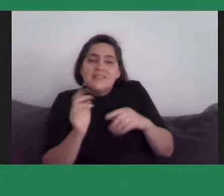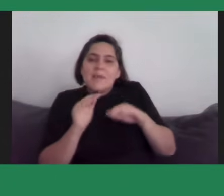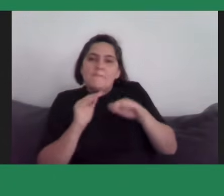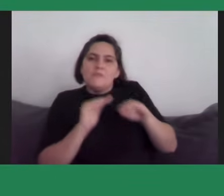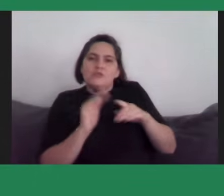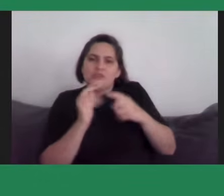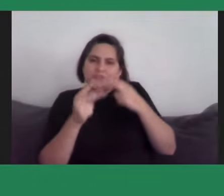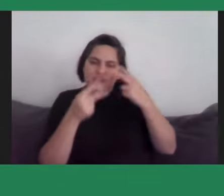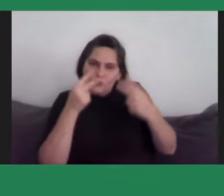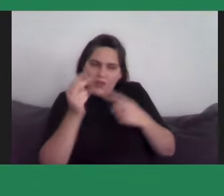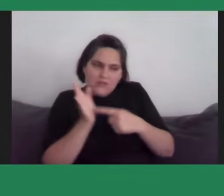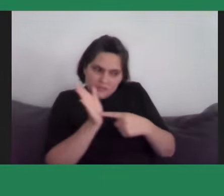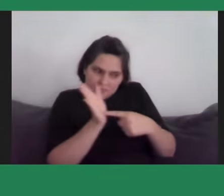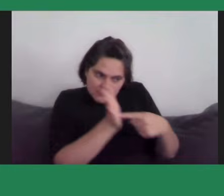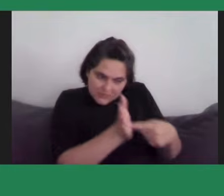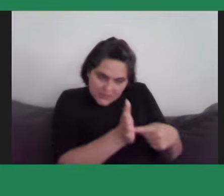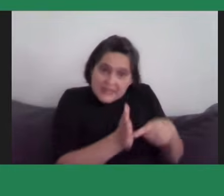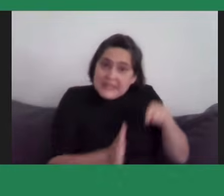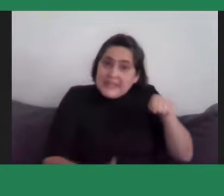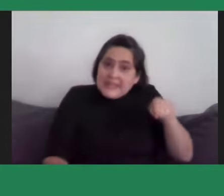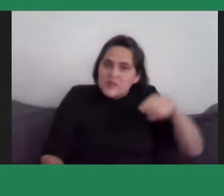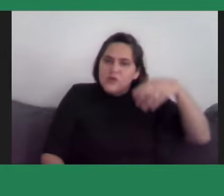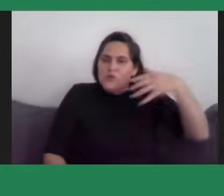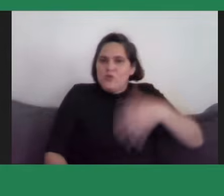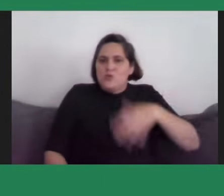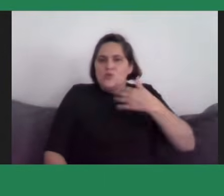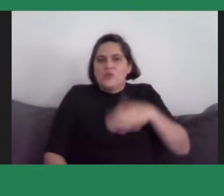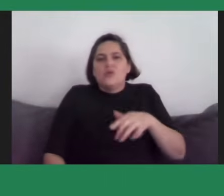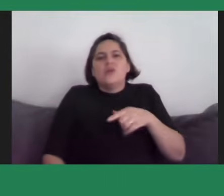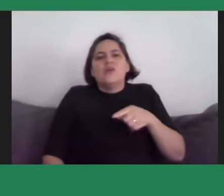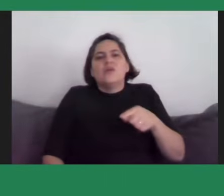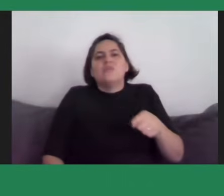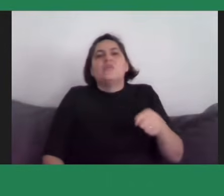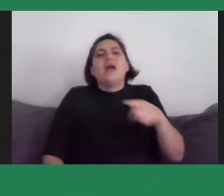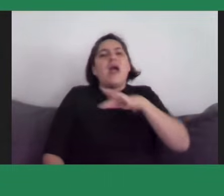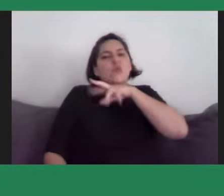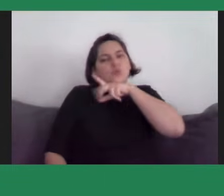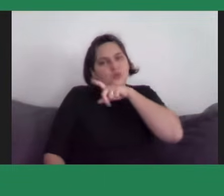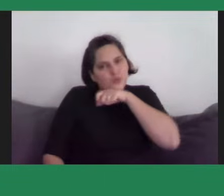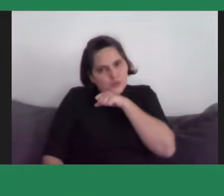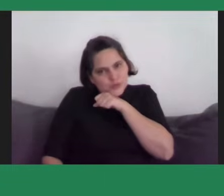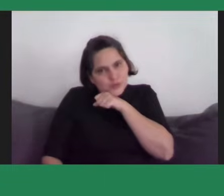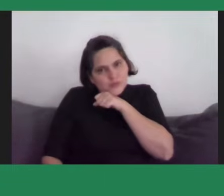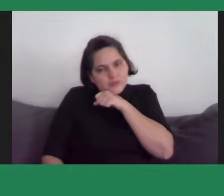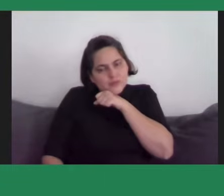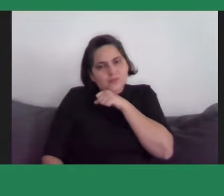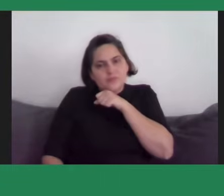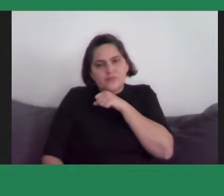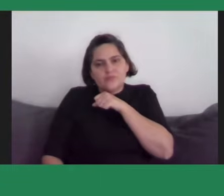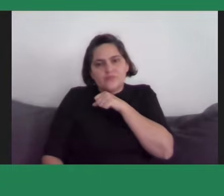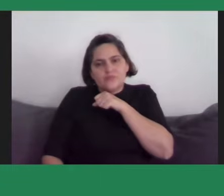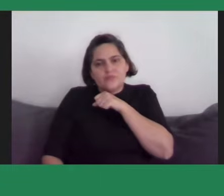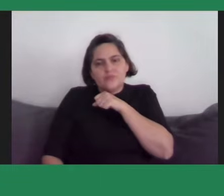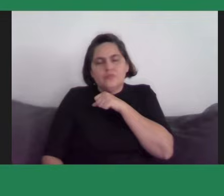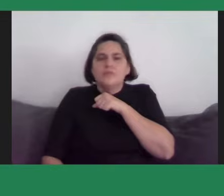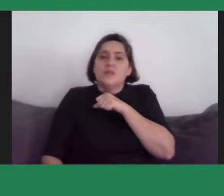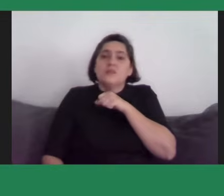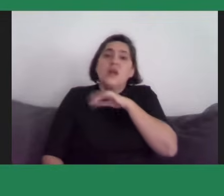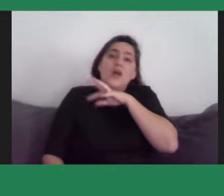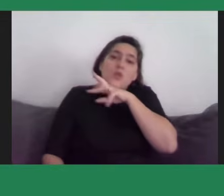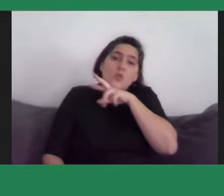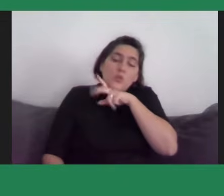en todo tipo de ámbitos y también hasta la edad adulta. Muchos adultos entonces dicen que necesitan igualmente, aún siendo